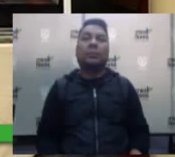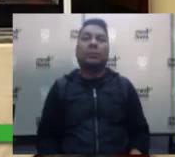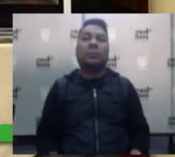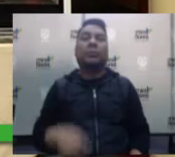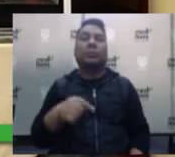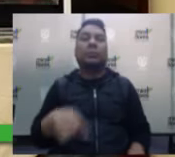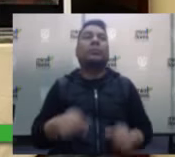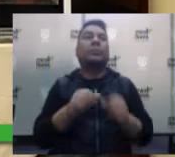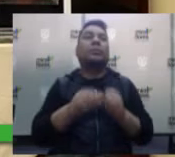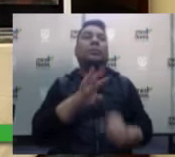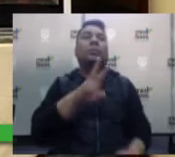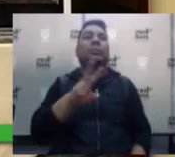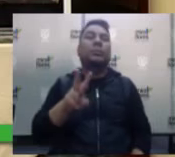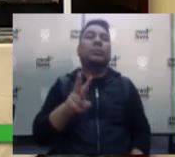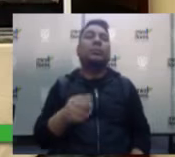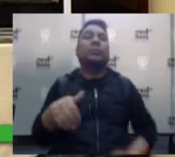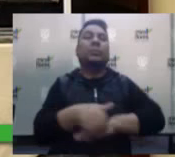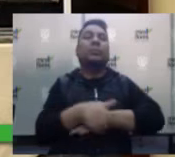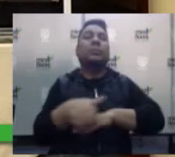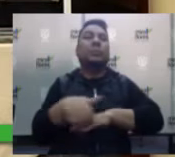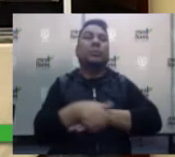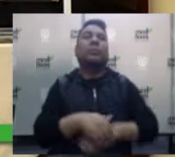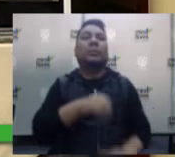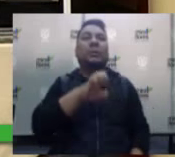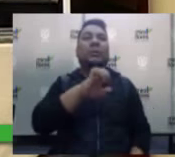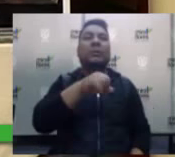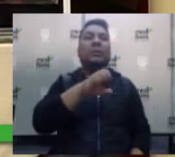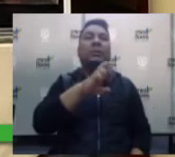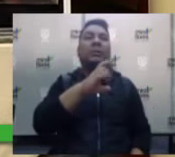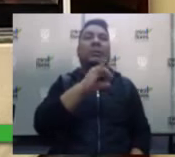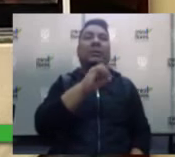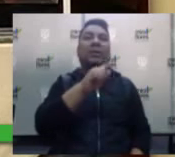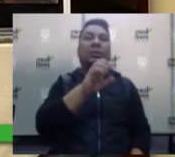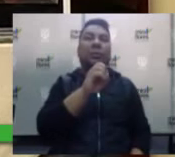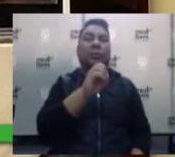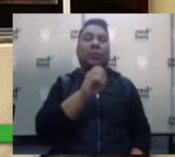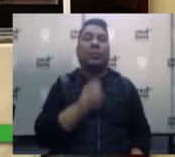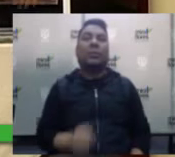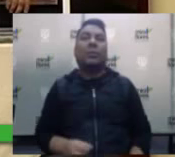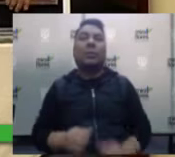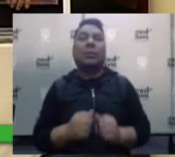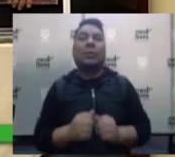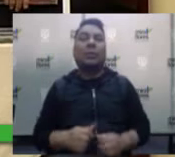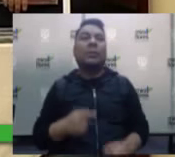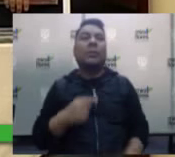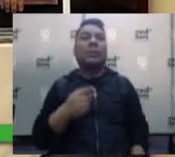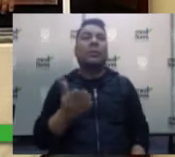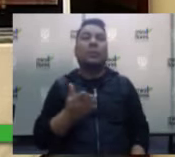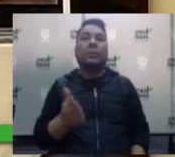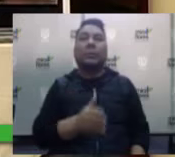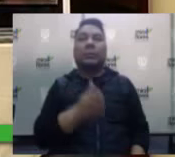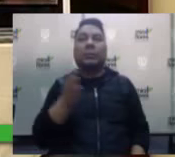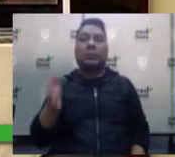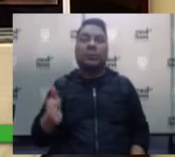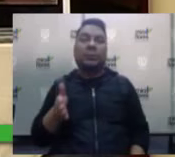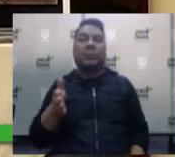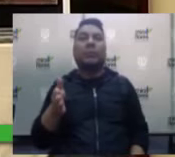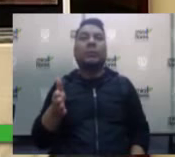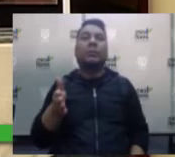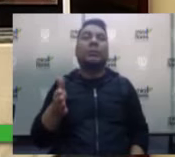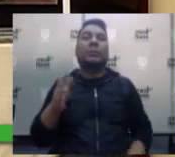Ubicación 42, Avenida del Ejército, cuadra 12, a 50 metros del cruce con la Bajada San Martín.